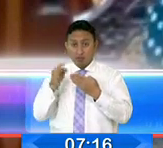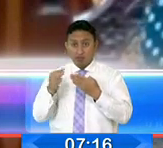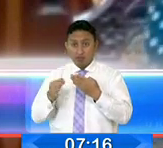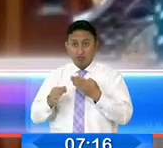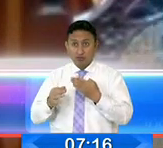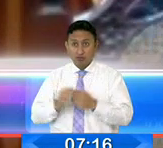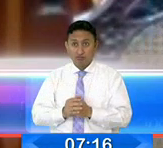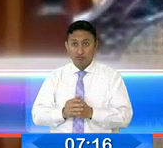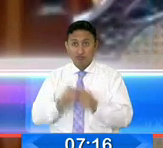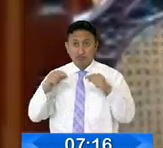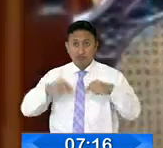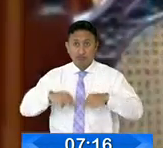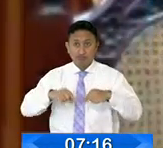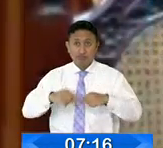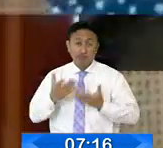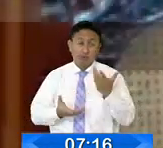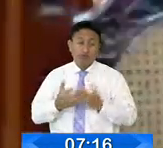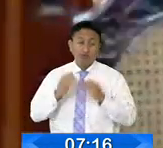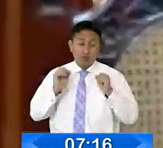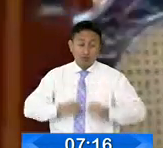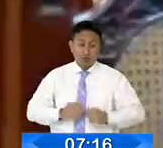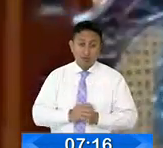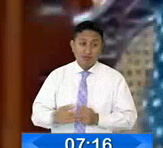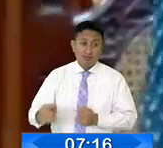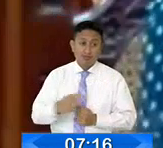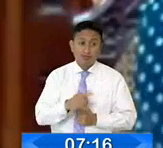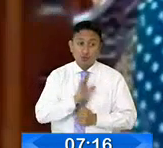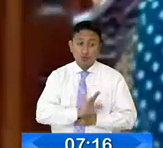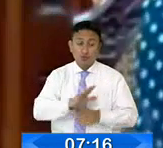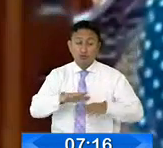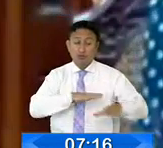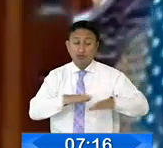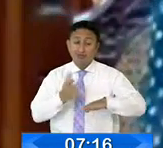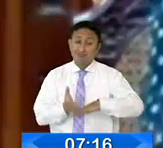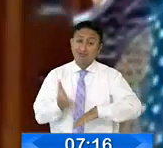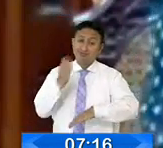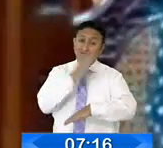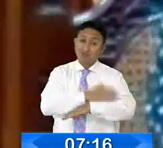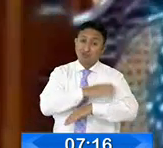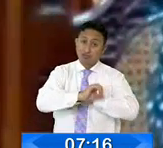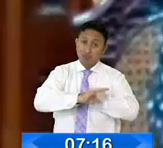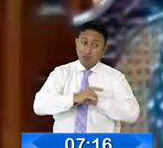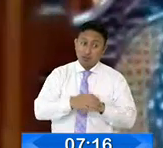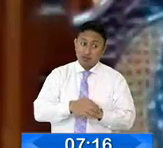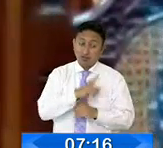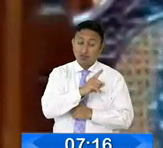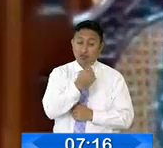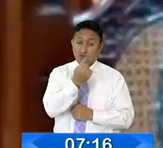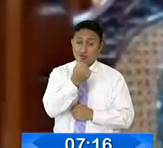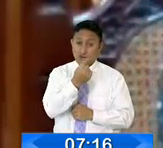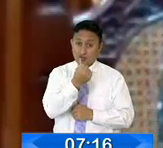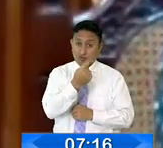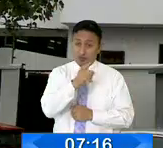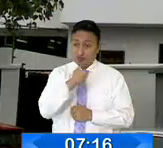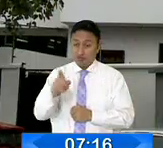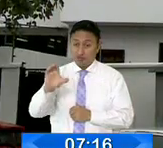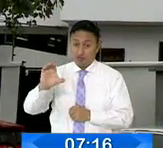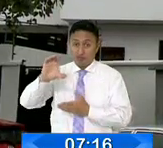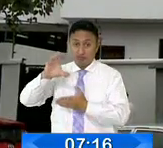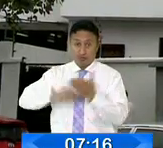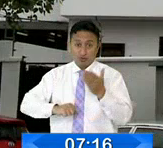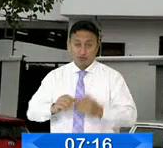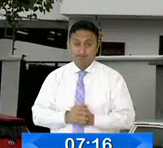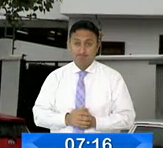se suponía podía ser considerado como actividades de pre-campaña serán imputados al gasto electoral. En el caso